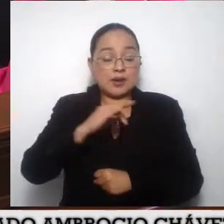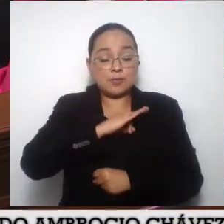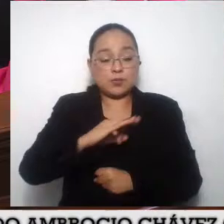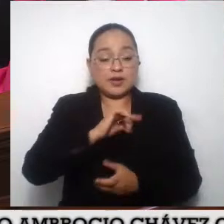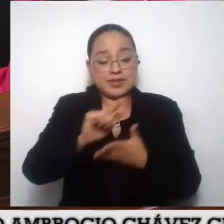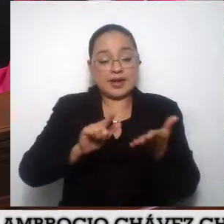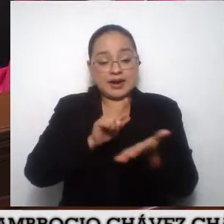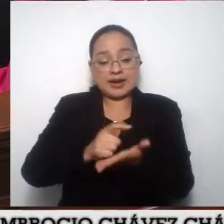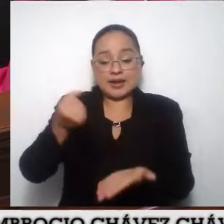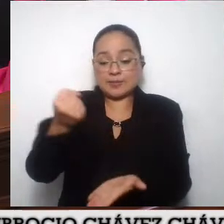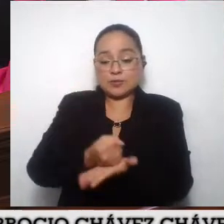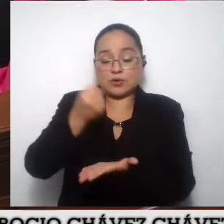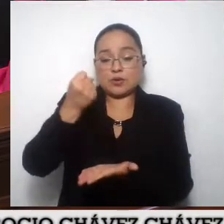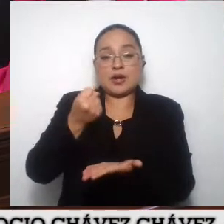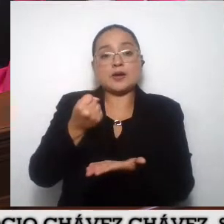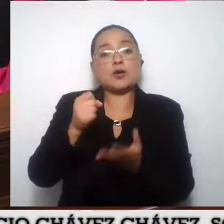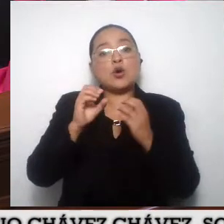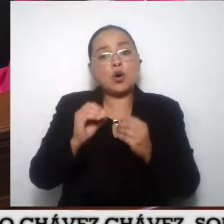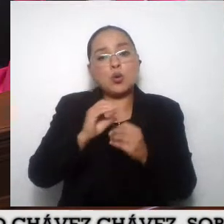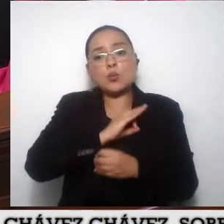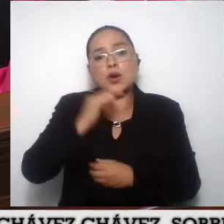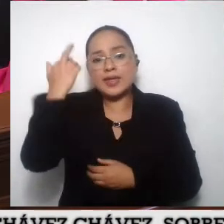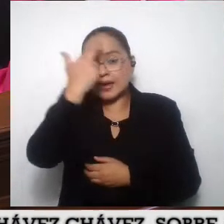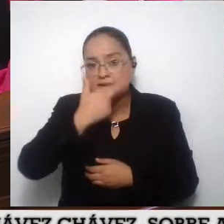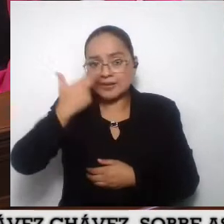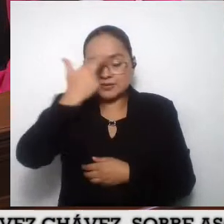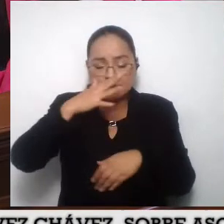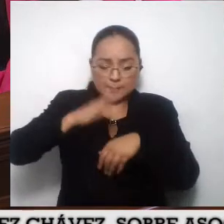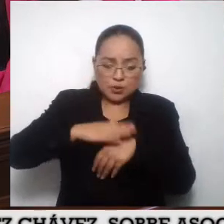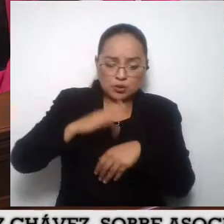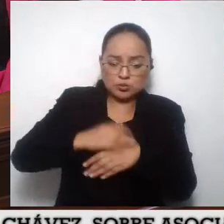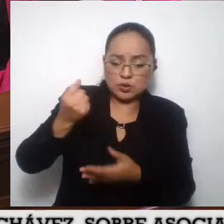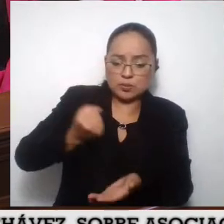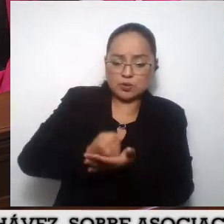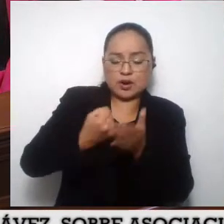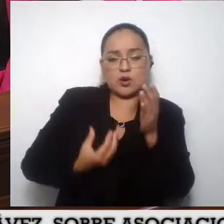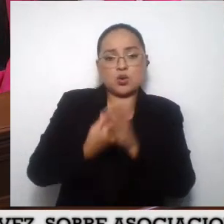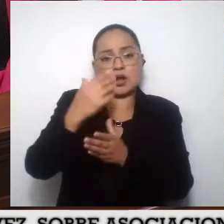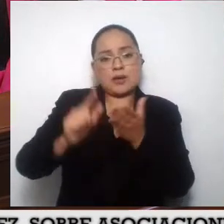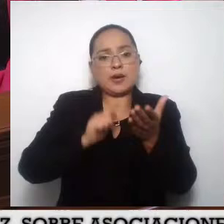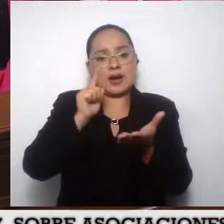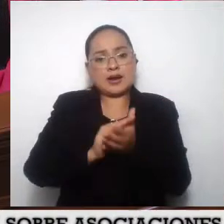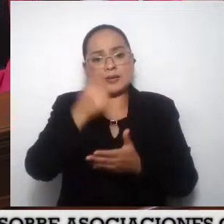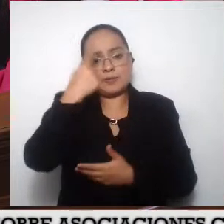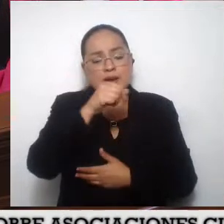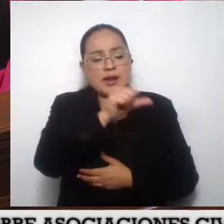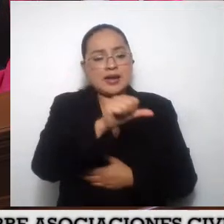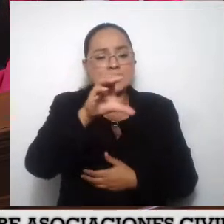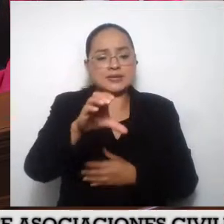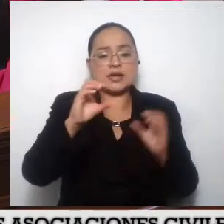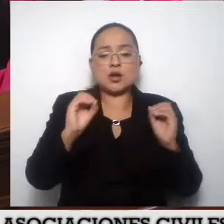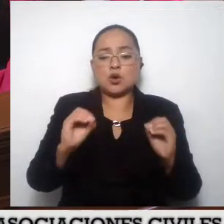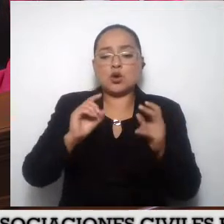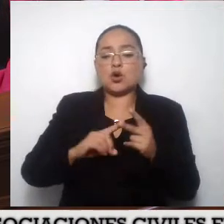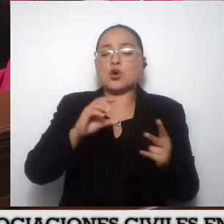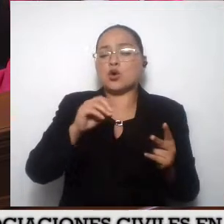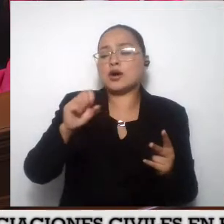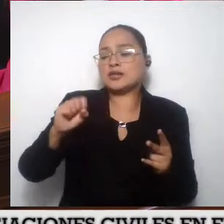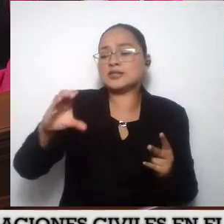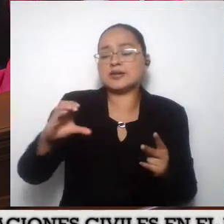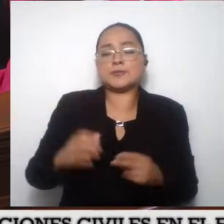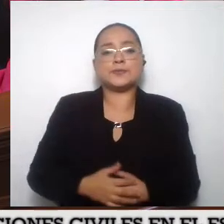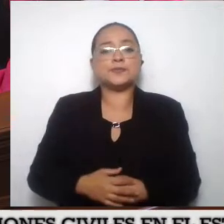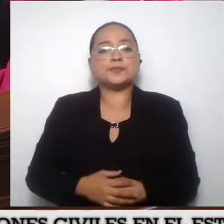apruebe o valore la aprobación de esta ley para las asociaciones civiles. Y tercero,